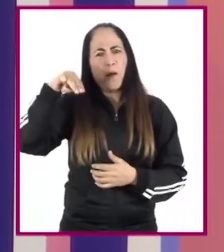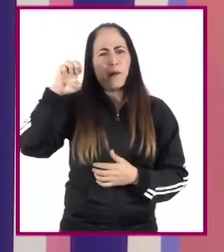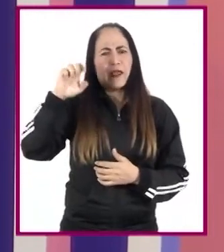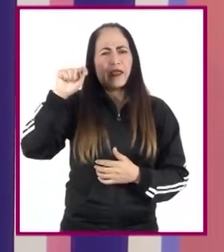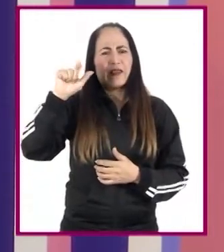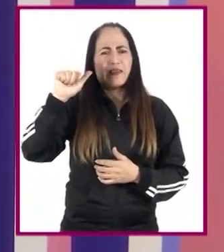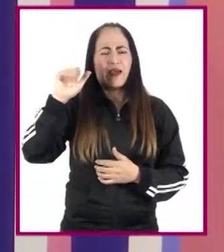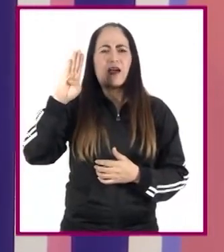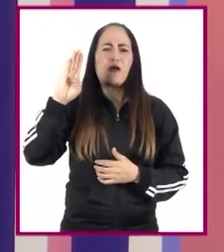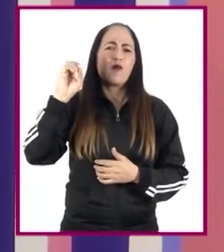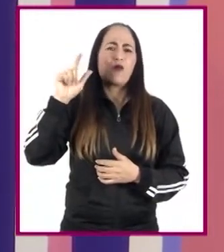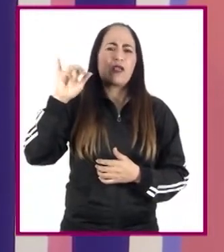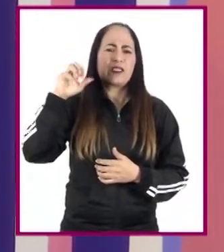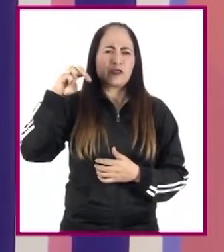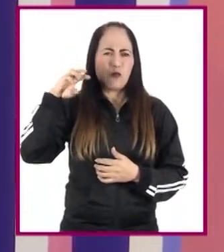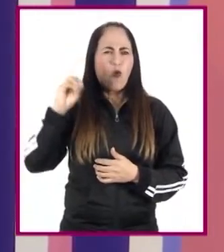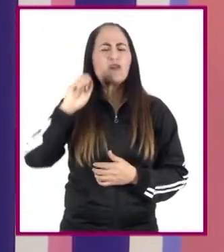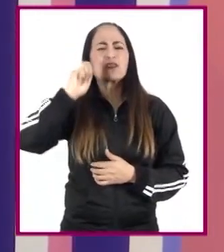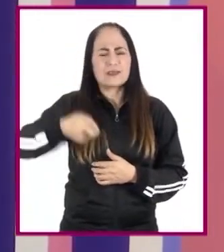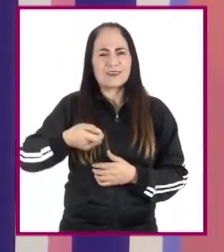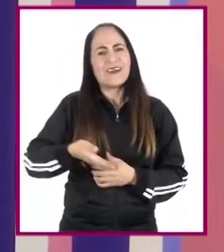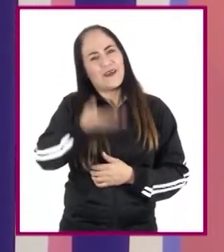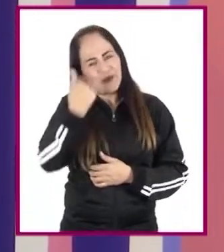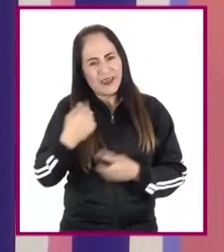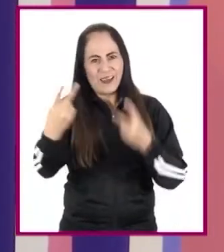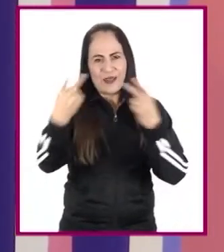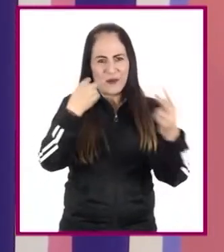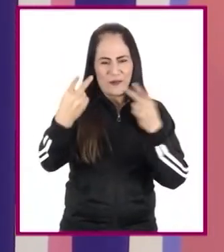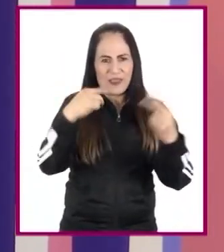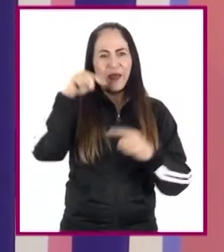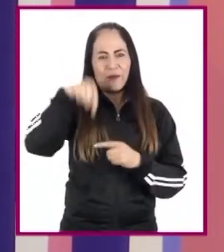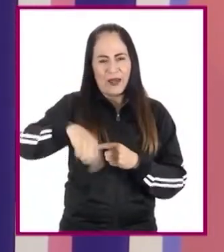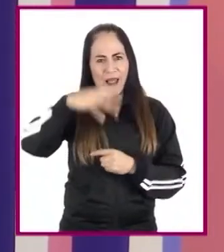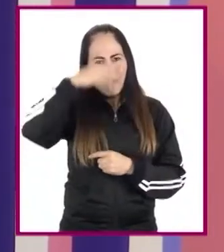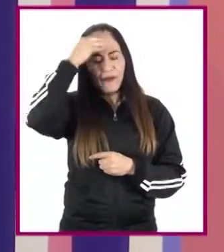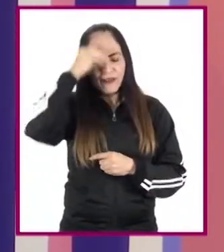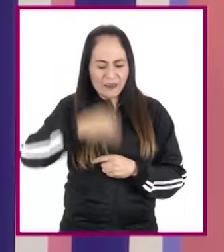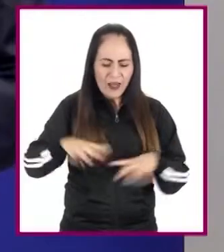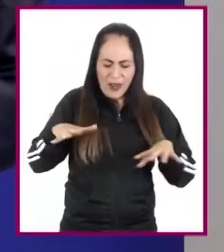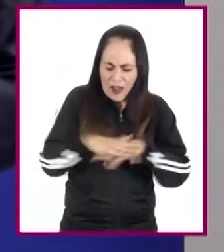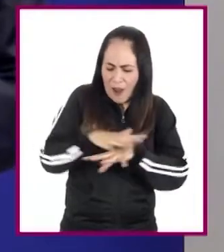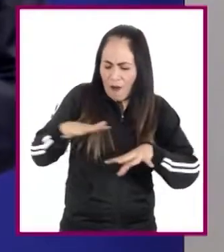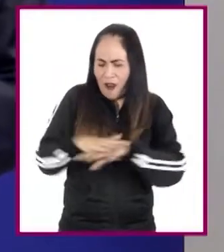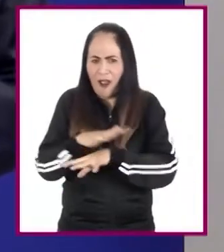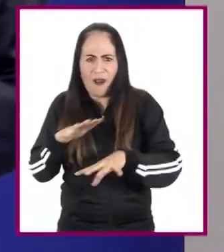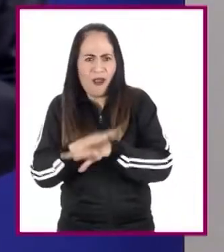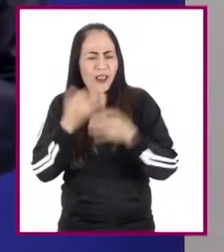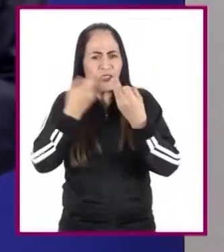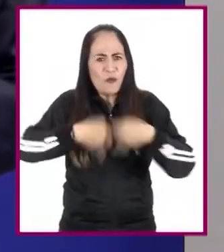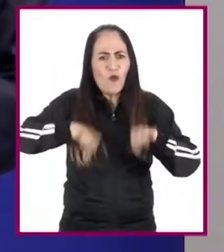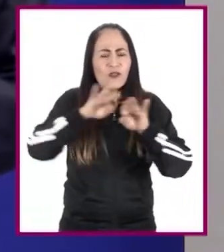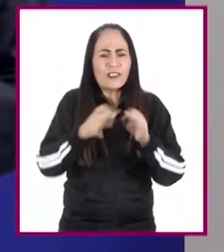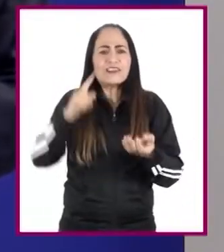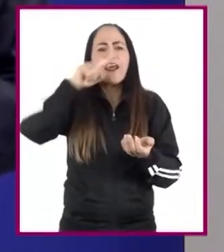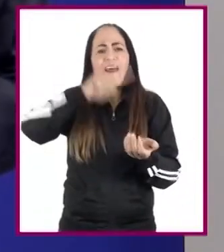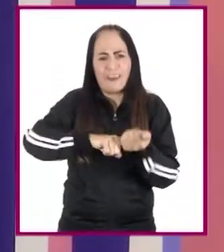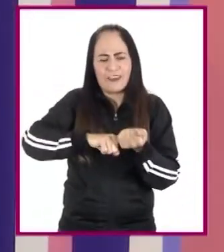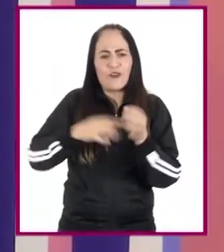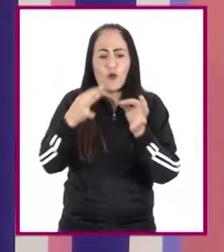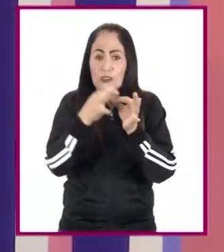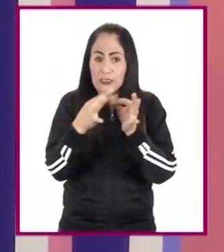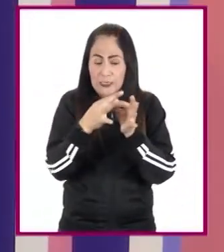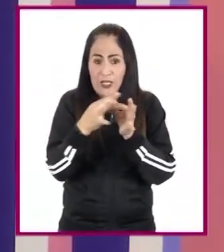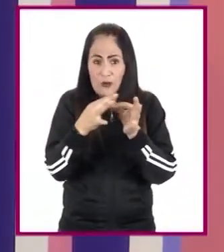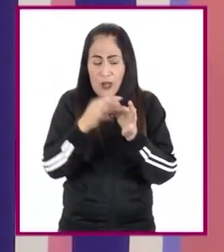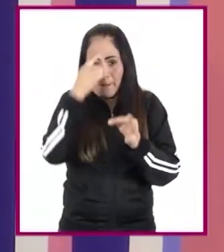Acompáñenos para conocer el funcionamiento básico y las principales reacciones químicas que están ocurriendo en el interior de nuestras células